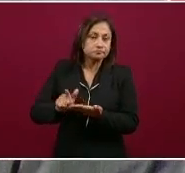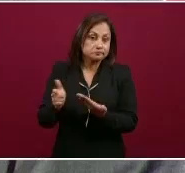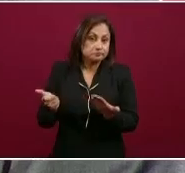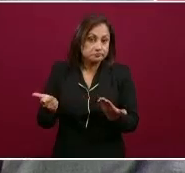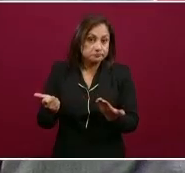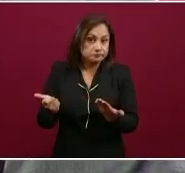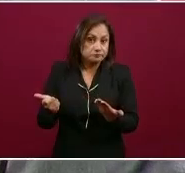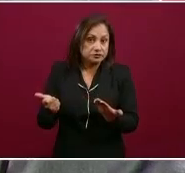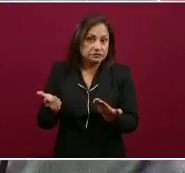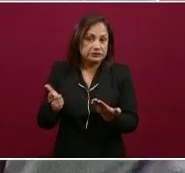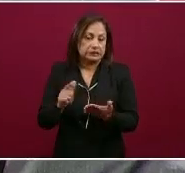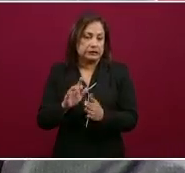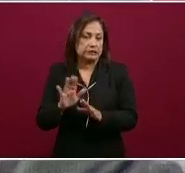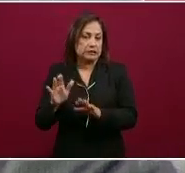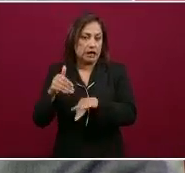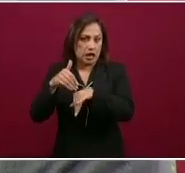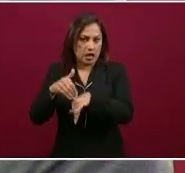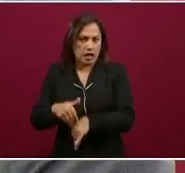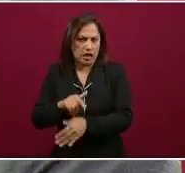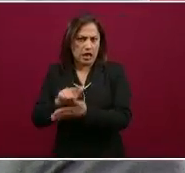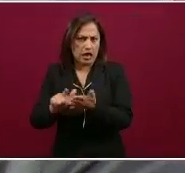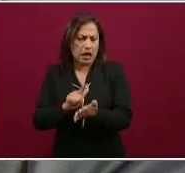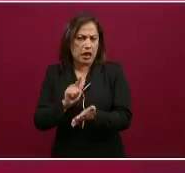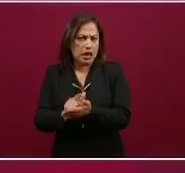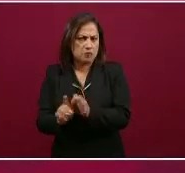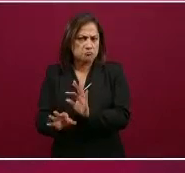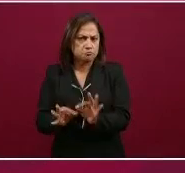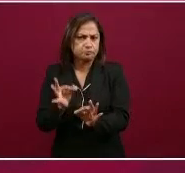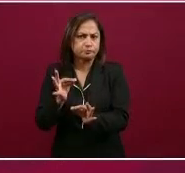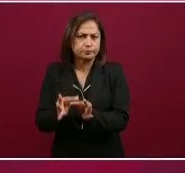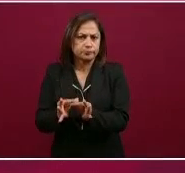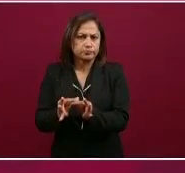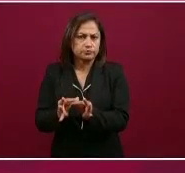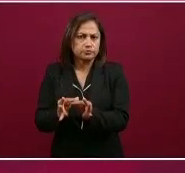si legalmente no tiene